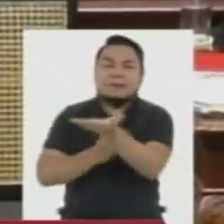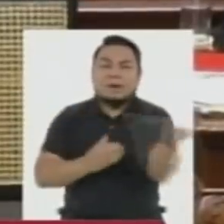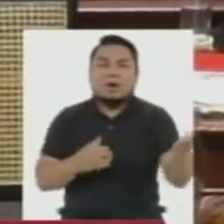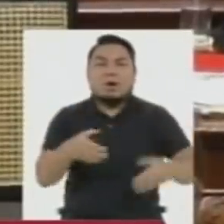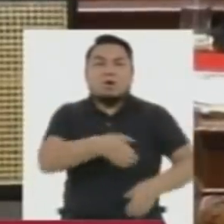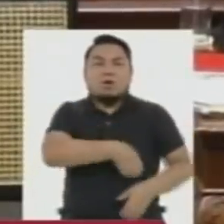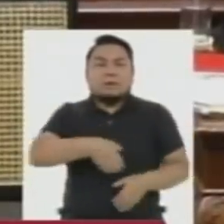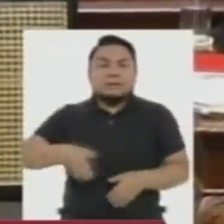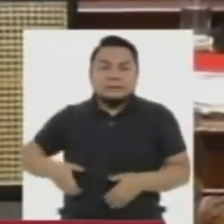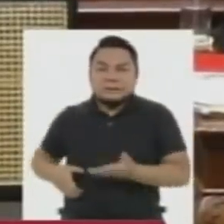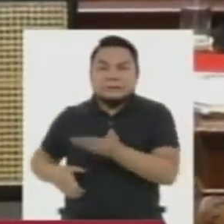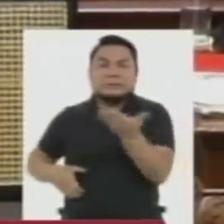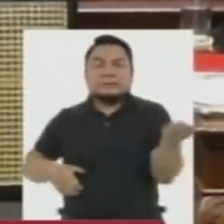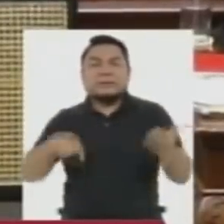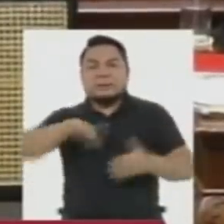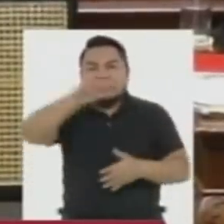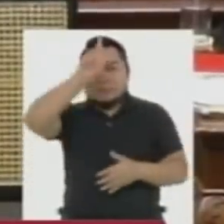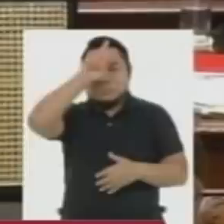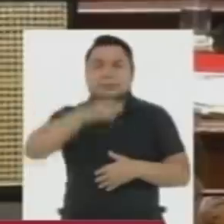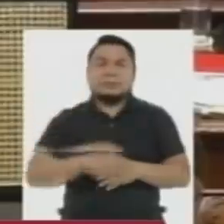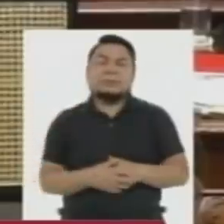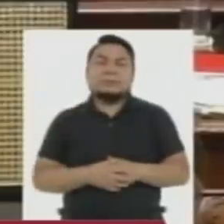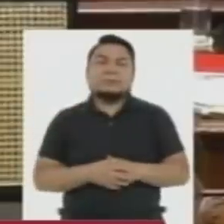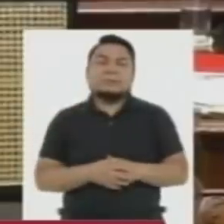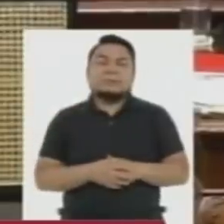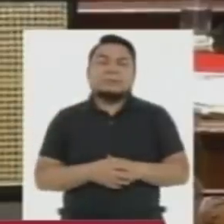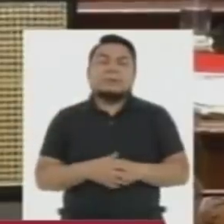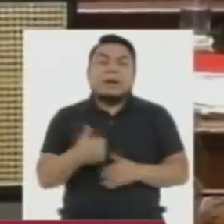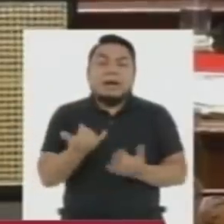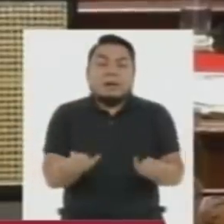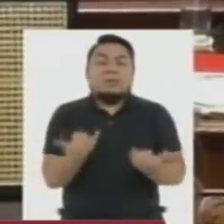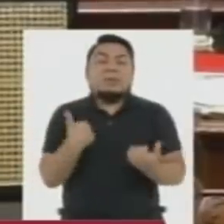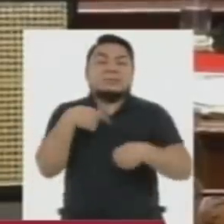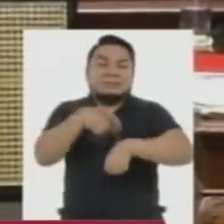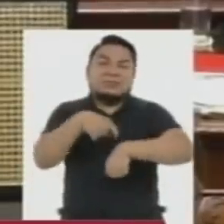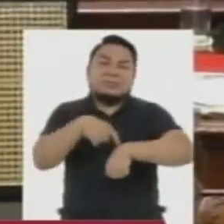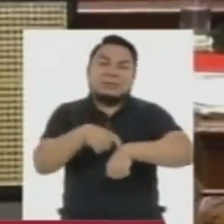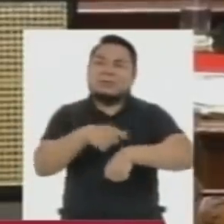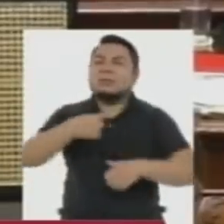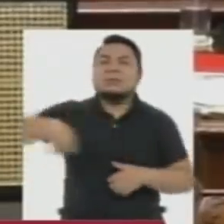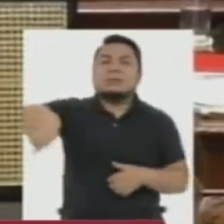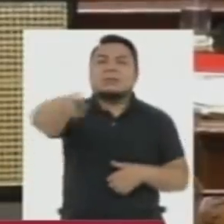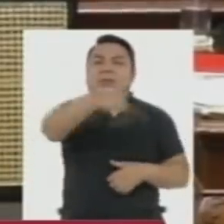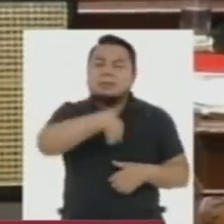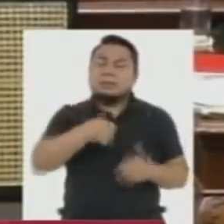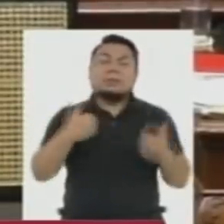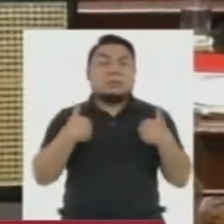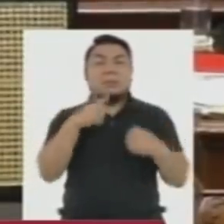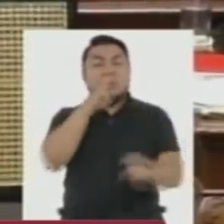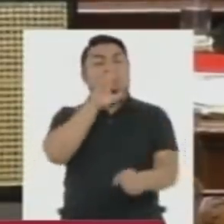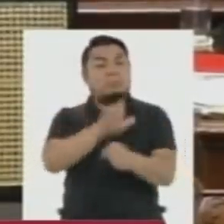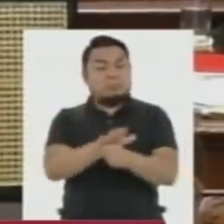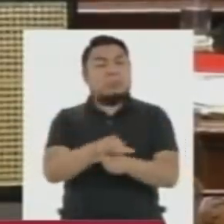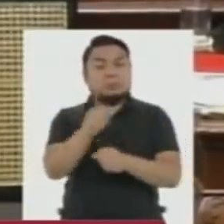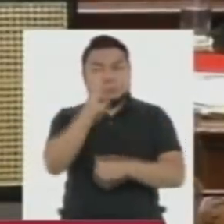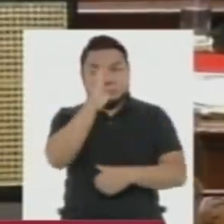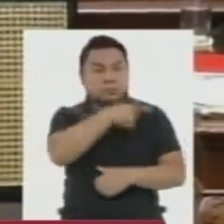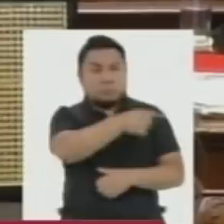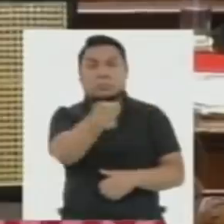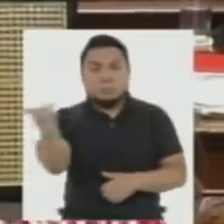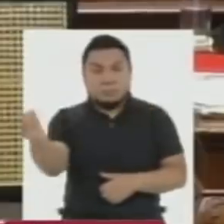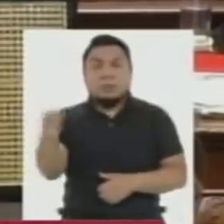opositores posteriormente en ese entonces querían hacer la elección de estos magistrados del tribunal constitucional